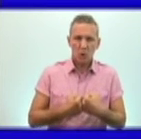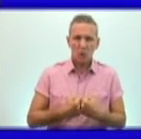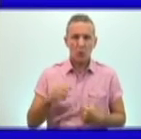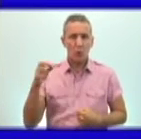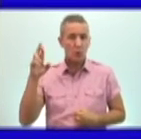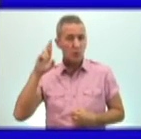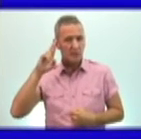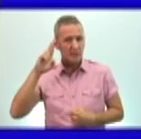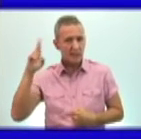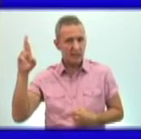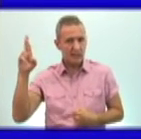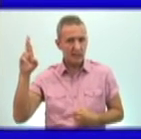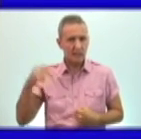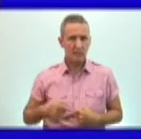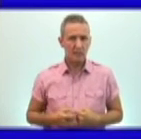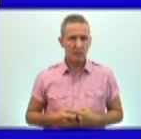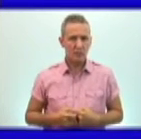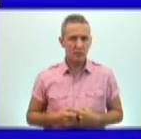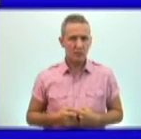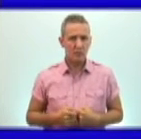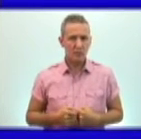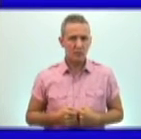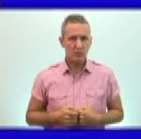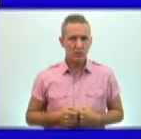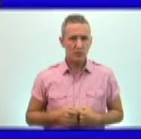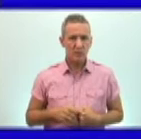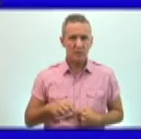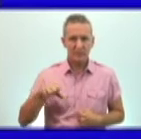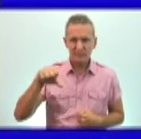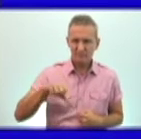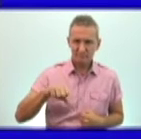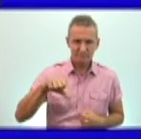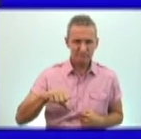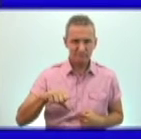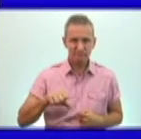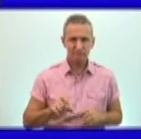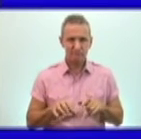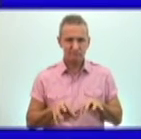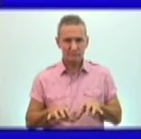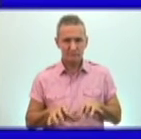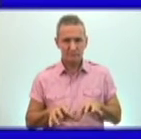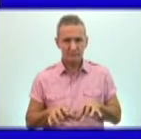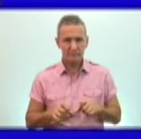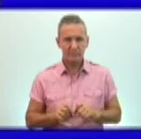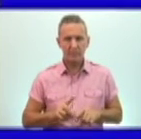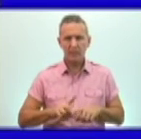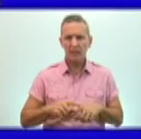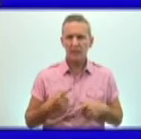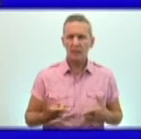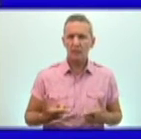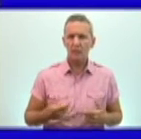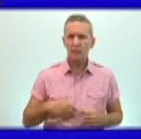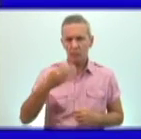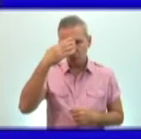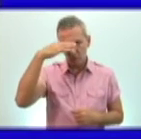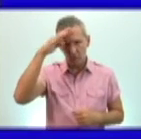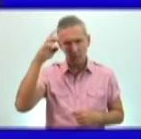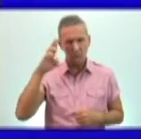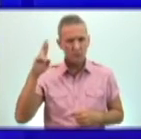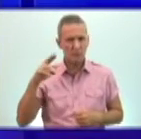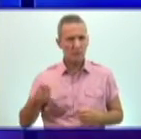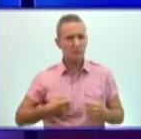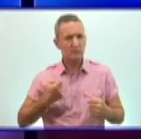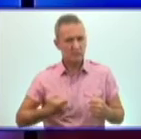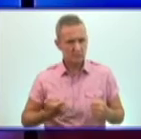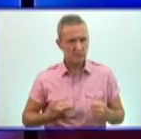El pueblo revolucionario cubano dará el combate. ¿Por qué el pueblo revolucionario va a dar el combate? En primer lugar, porque